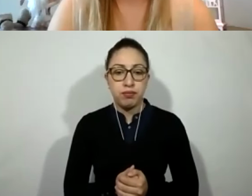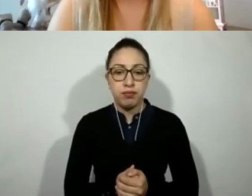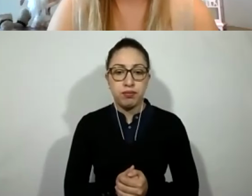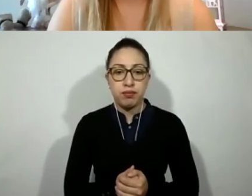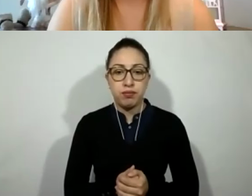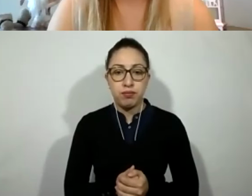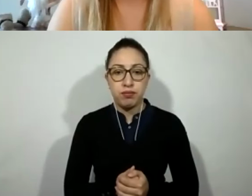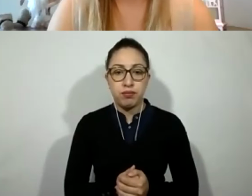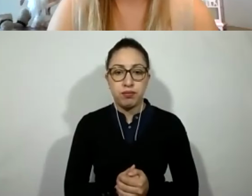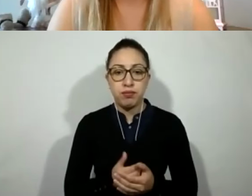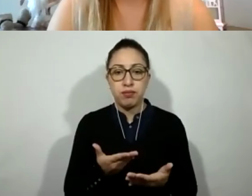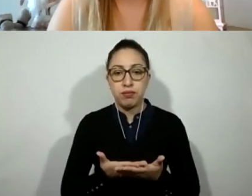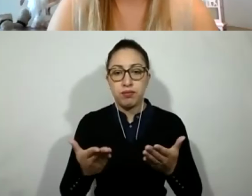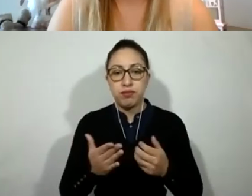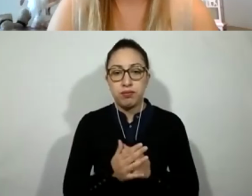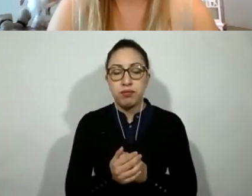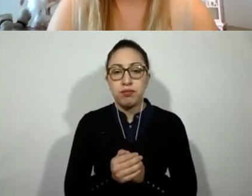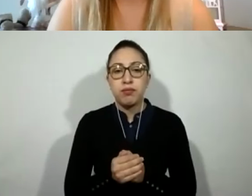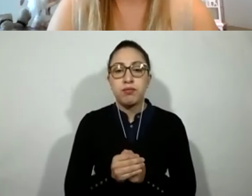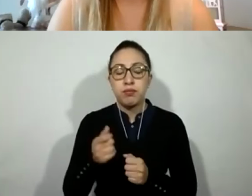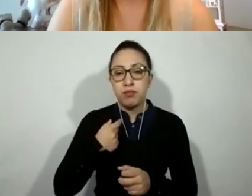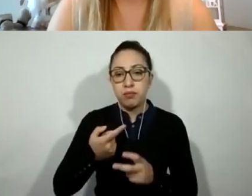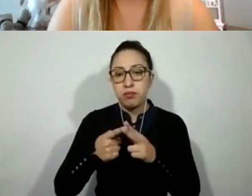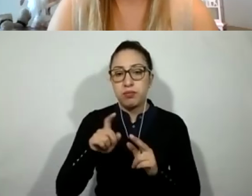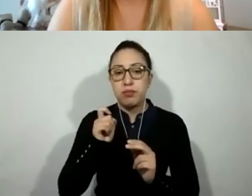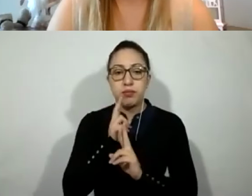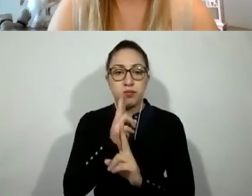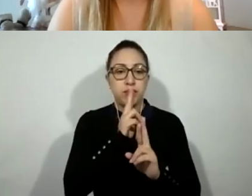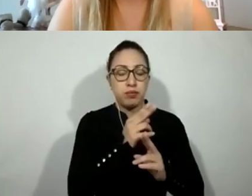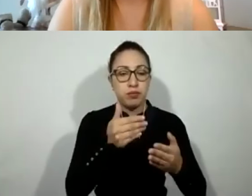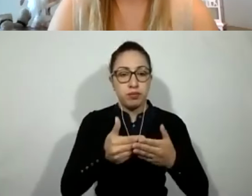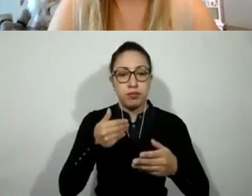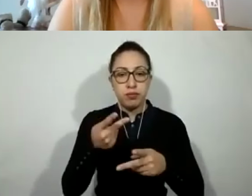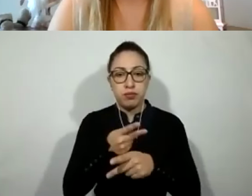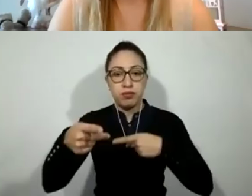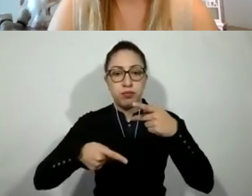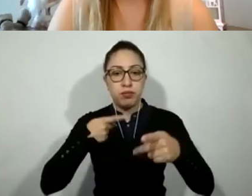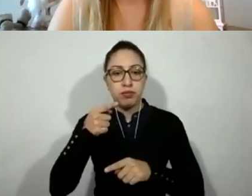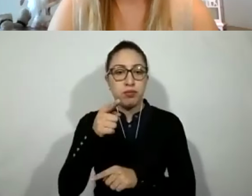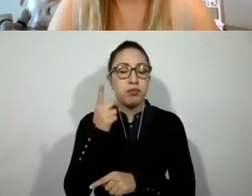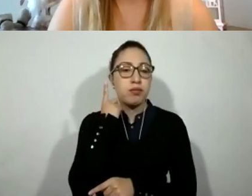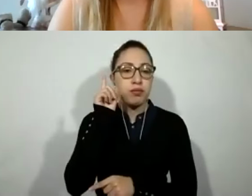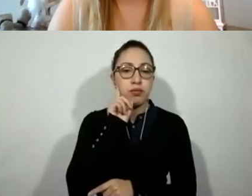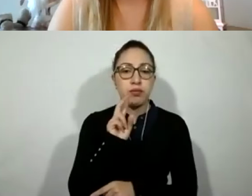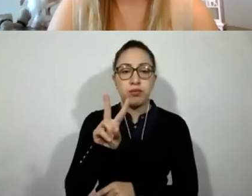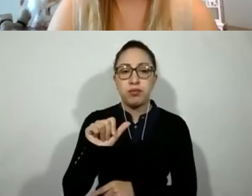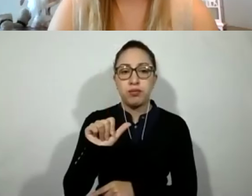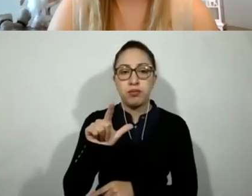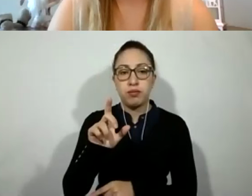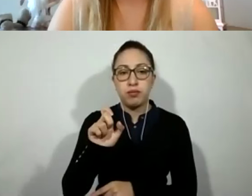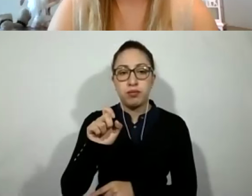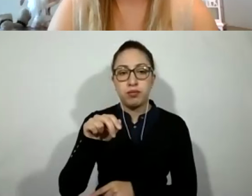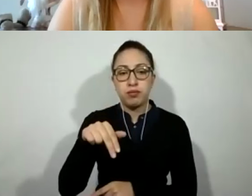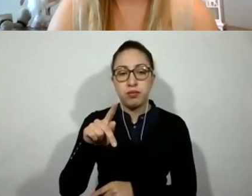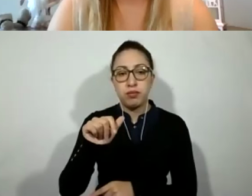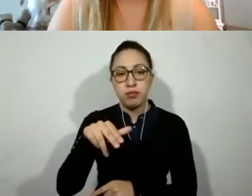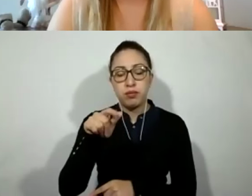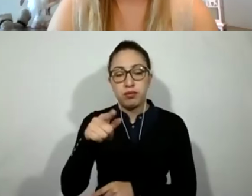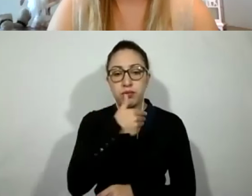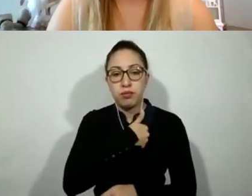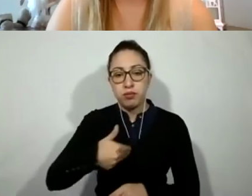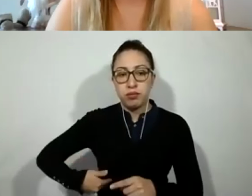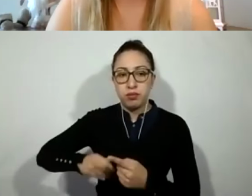orden alfabético de los apellidos. Diputada Valentina Valia Batres Guadarrama, presidenta de la Comisión